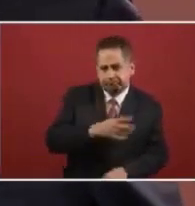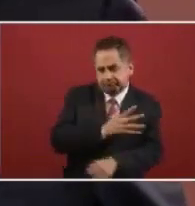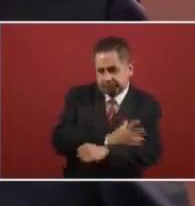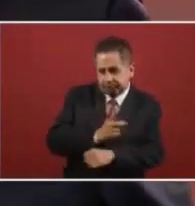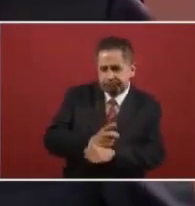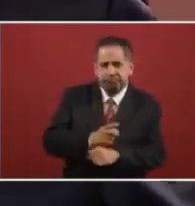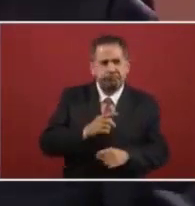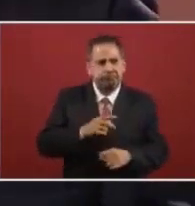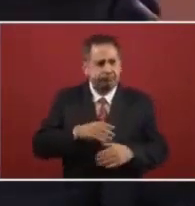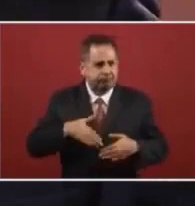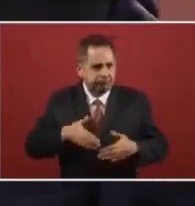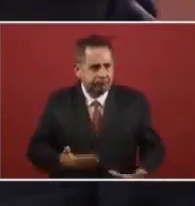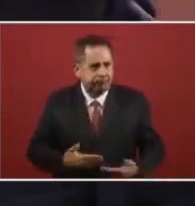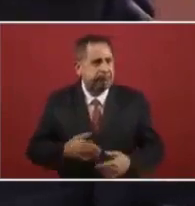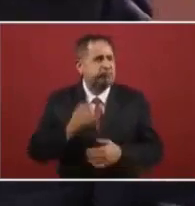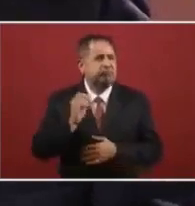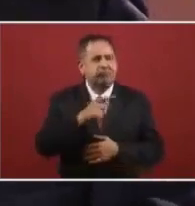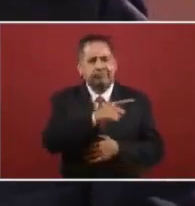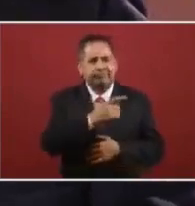quién